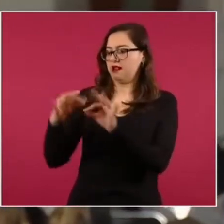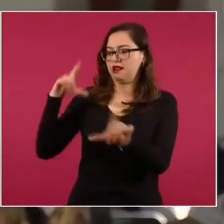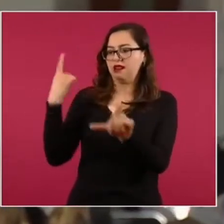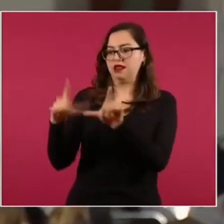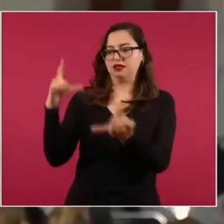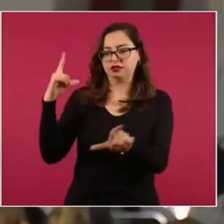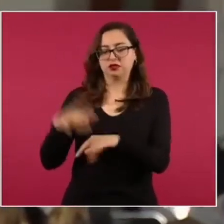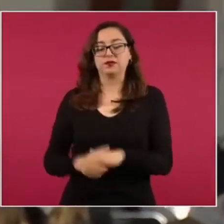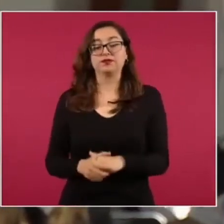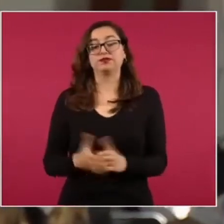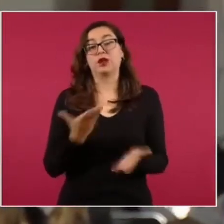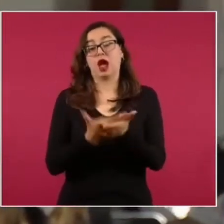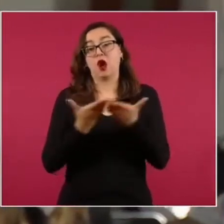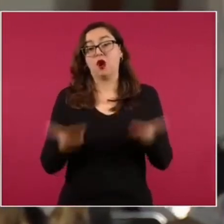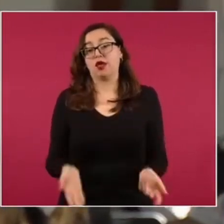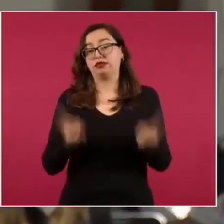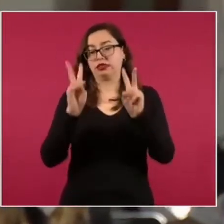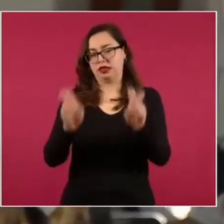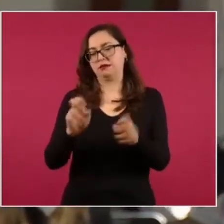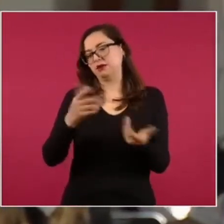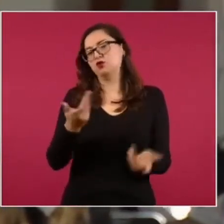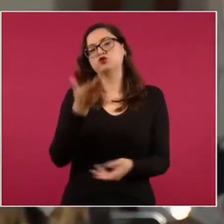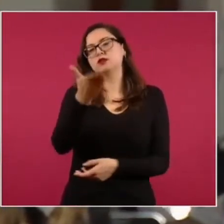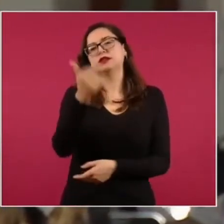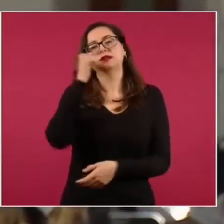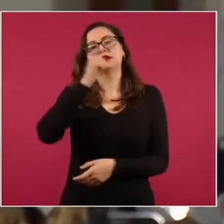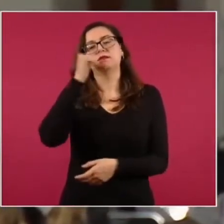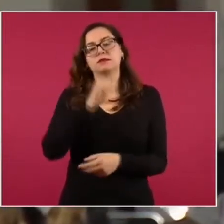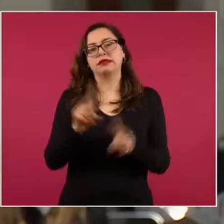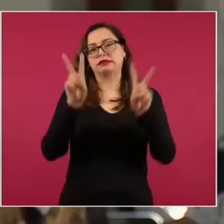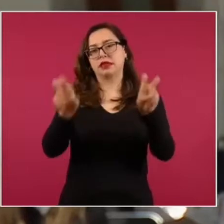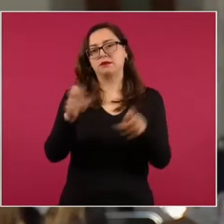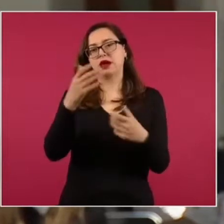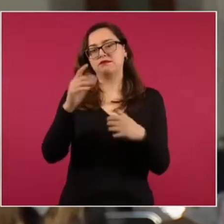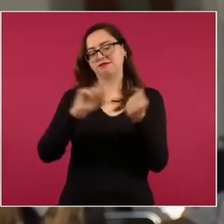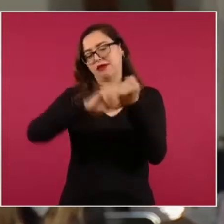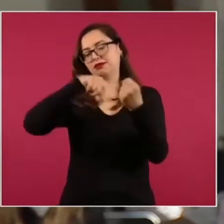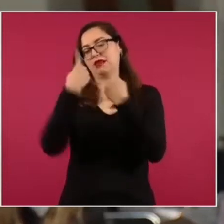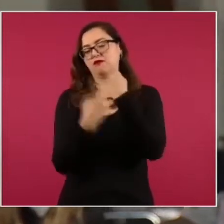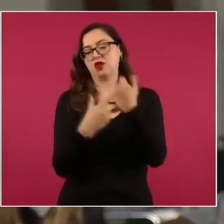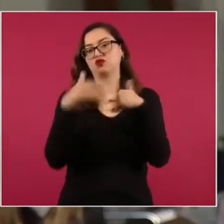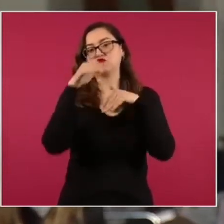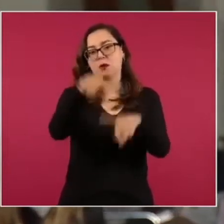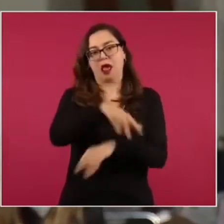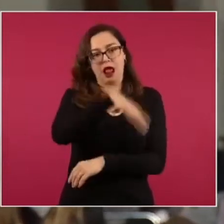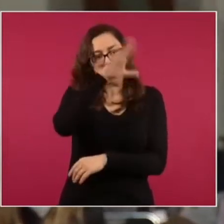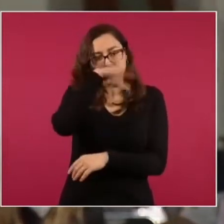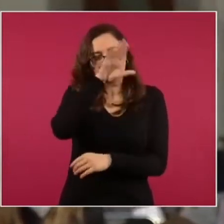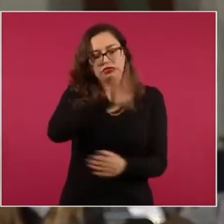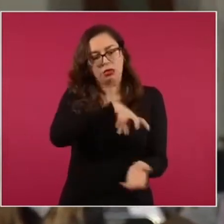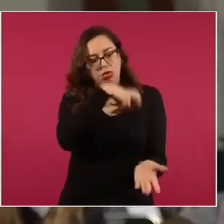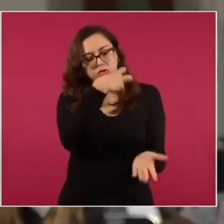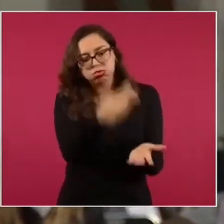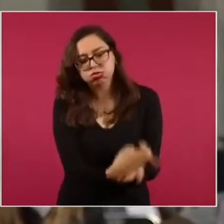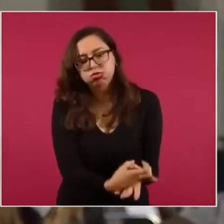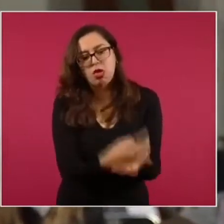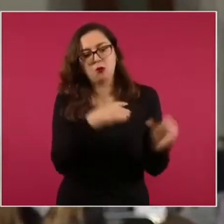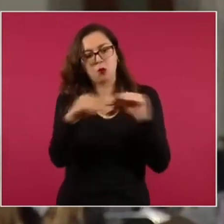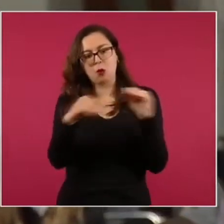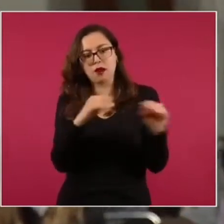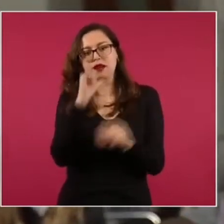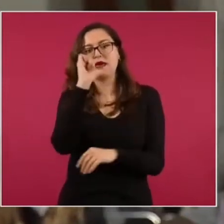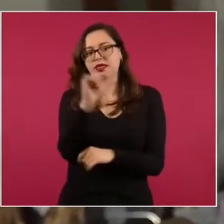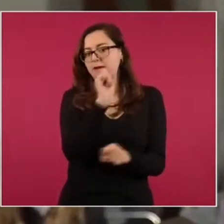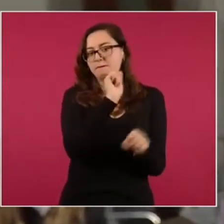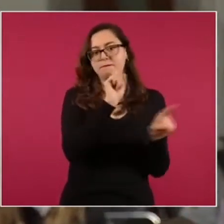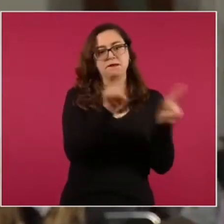del elefante Shadow, le quiero yo plantear, y este asunto lo revisé con los presidentes municipales de las